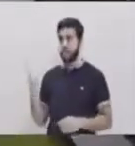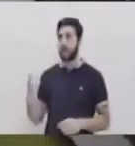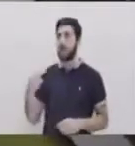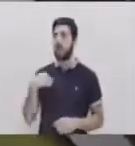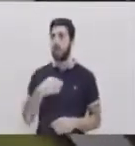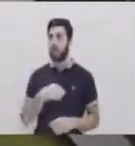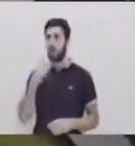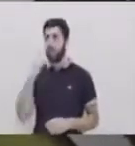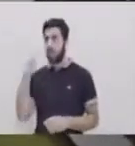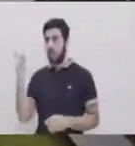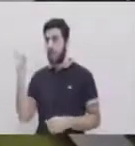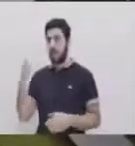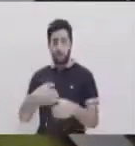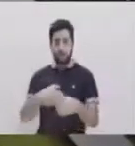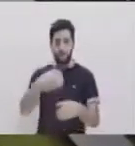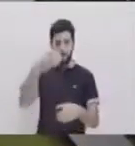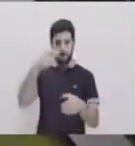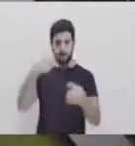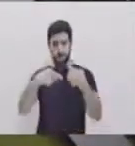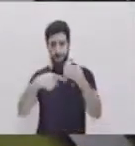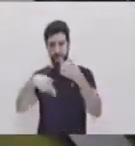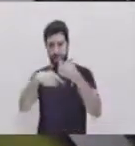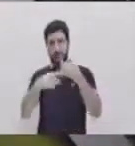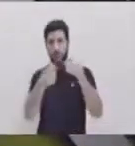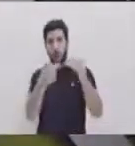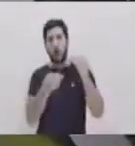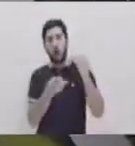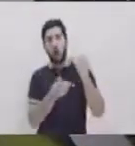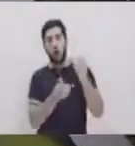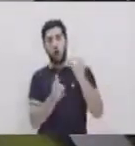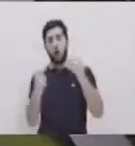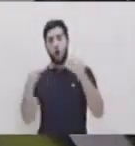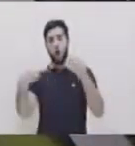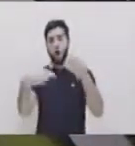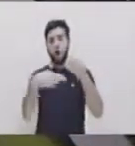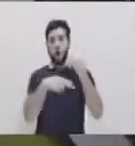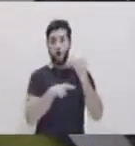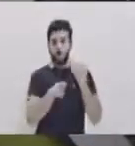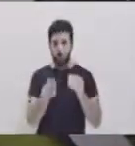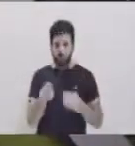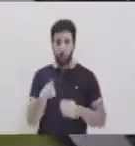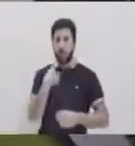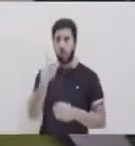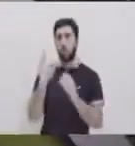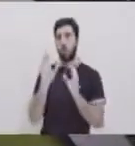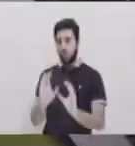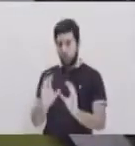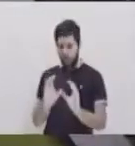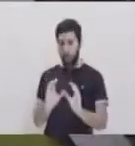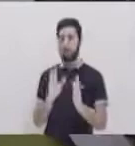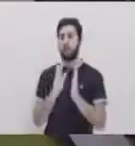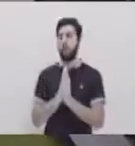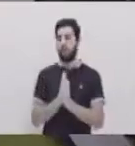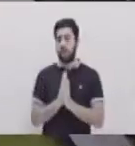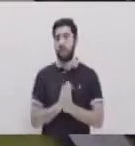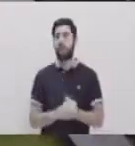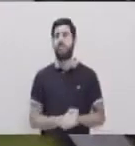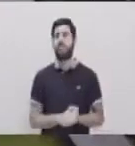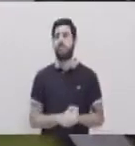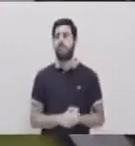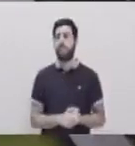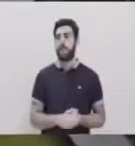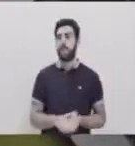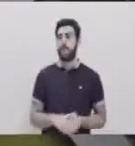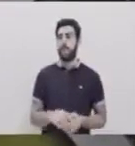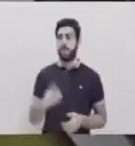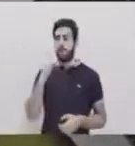vamos a recortar el fondo de la botella con mucho cuidado. Para eso vamos a usar las tijeras. Recortamos